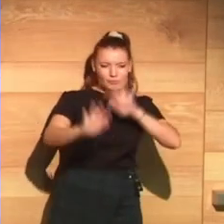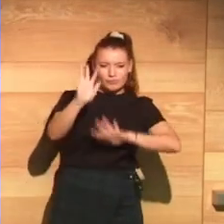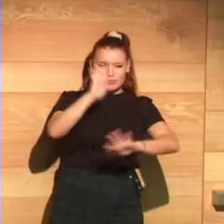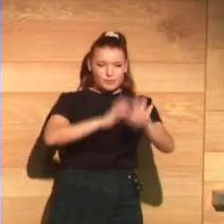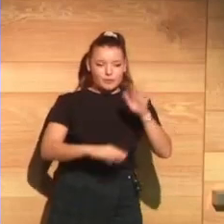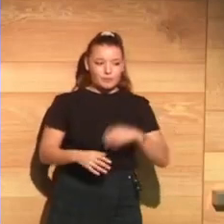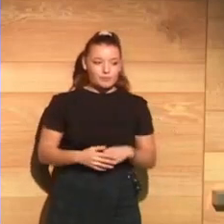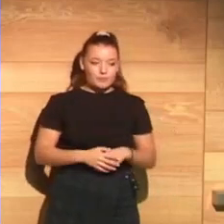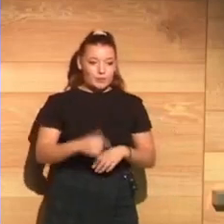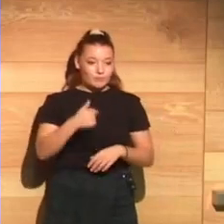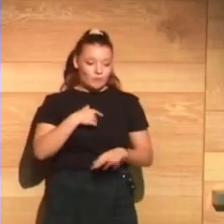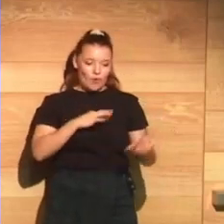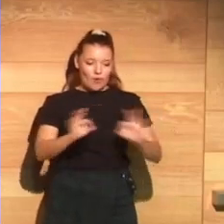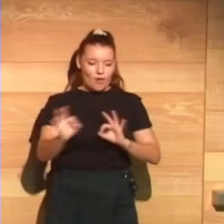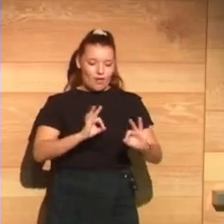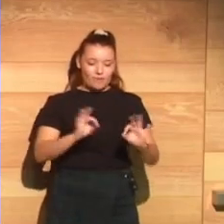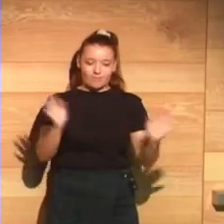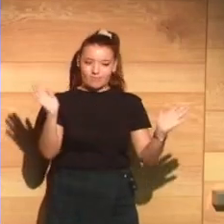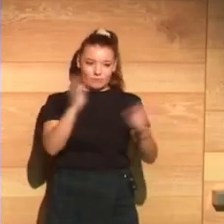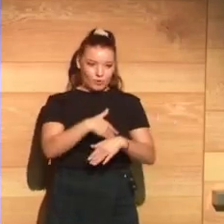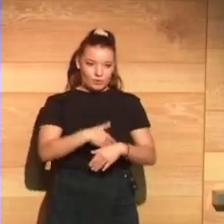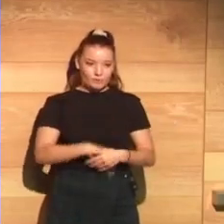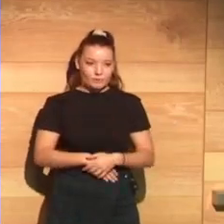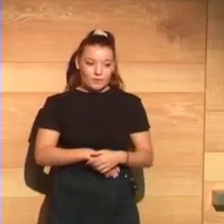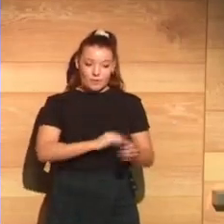es súper caótica. No, es verdad.